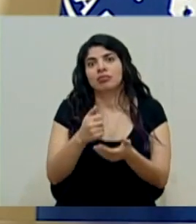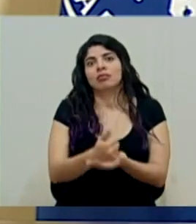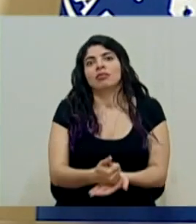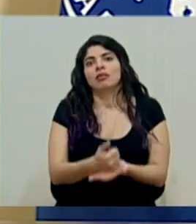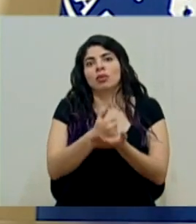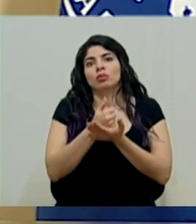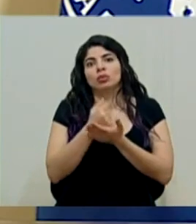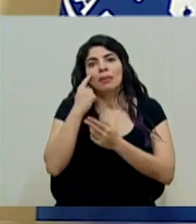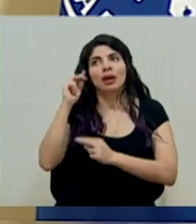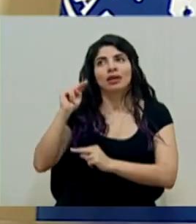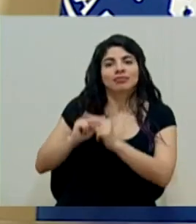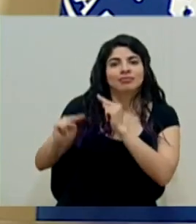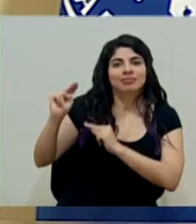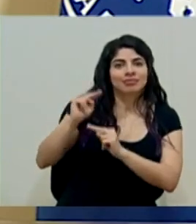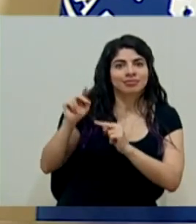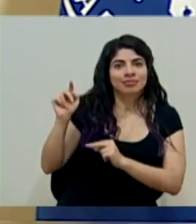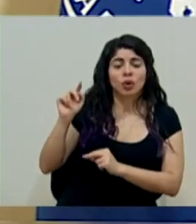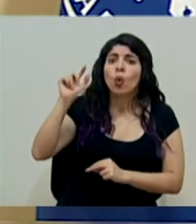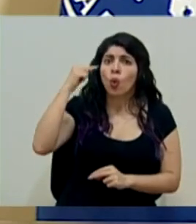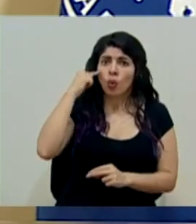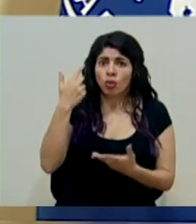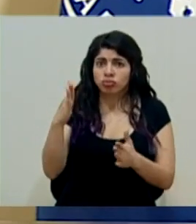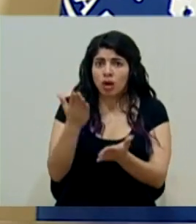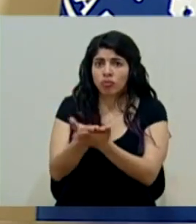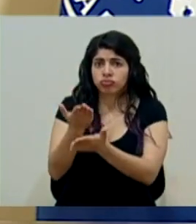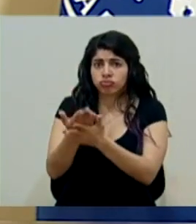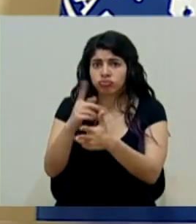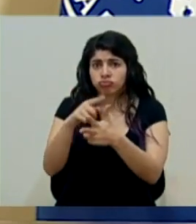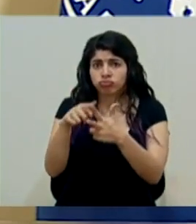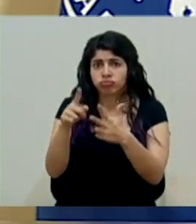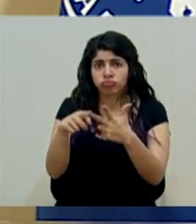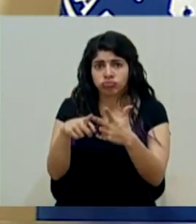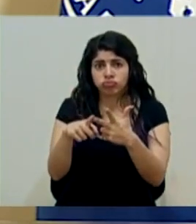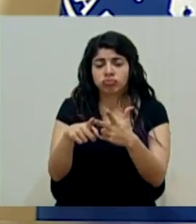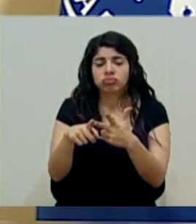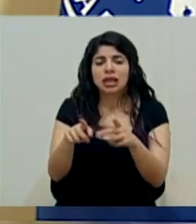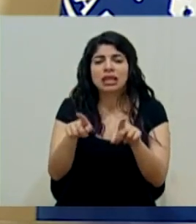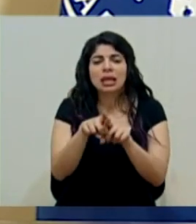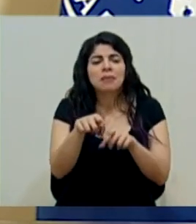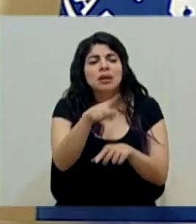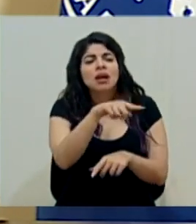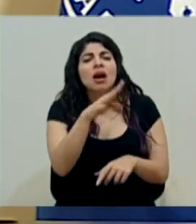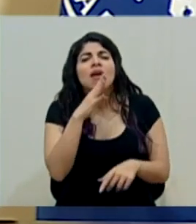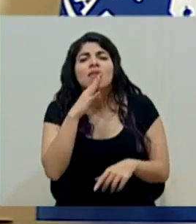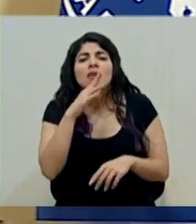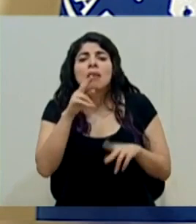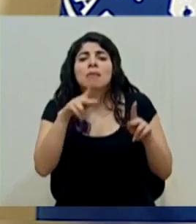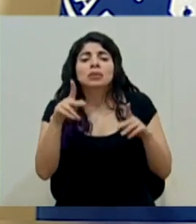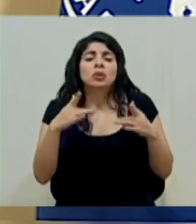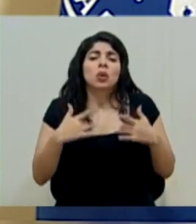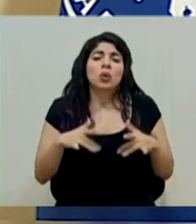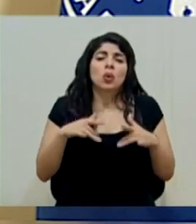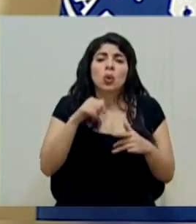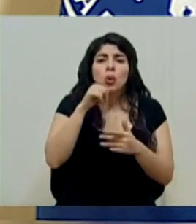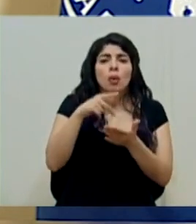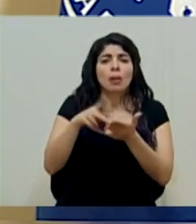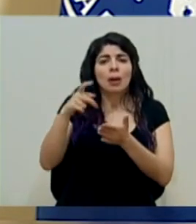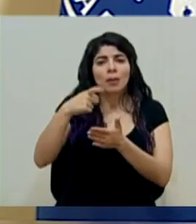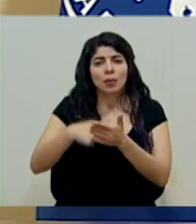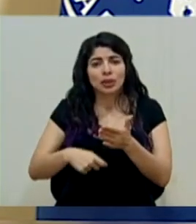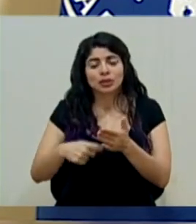el marco de la negociación. El gobierno lo ha propuesto. Se habla también de la evasión en materia de